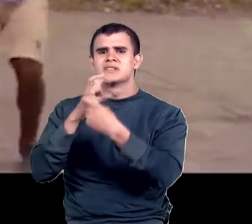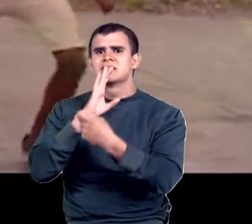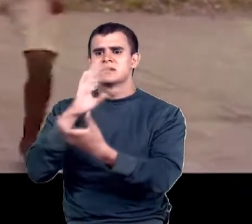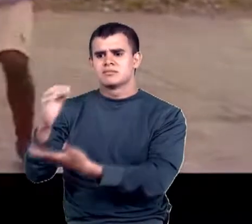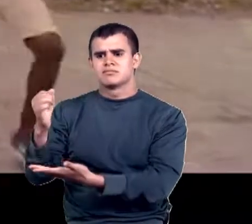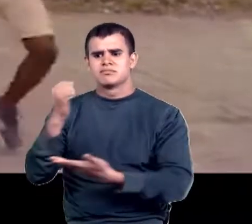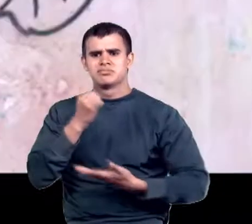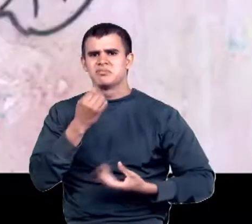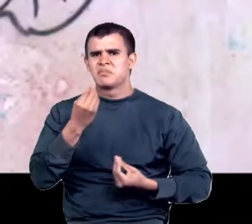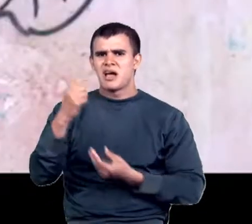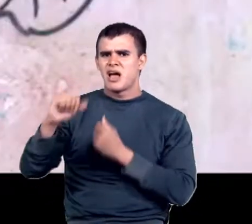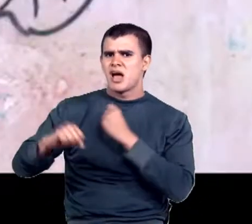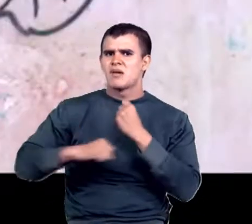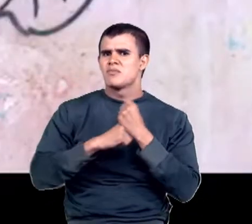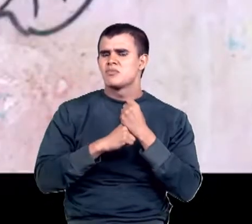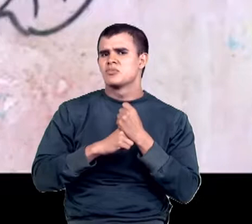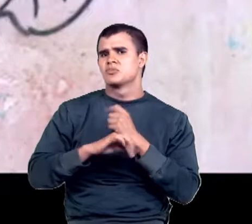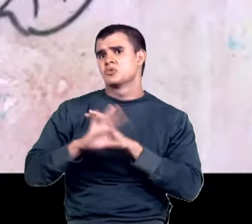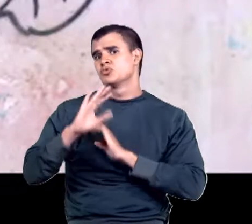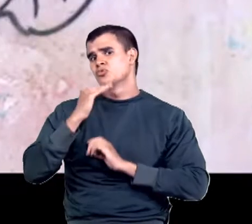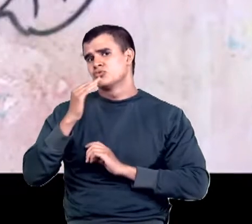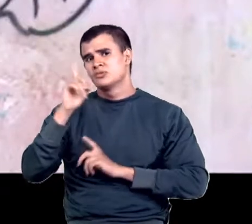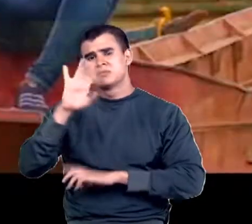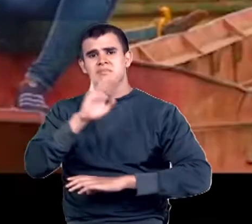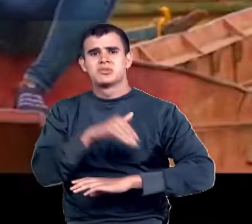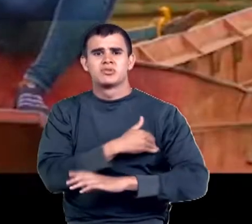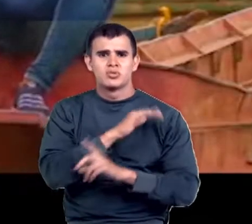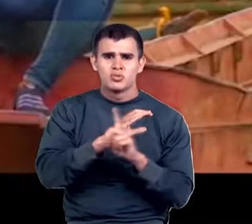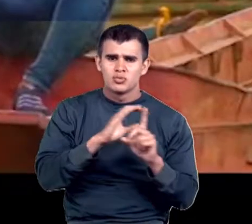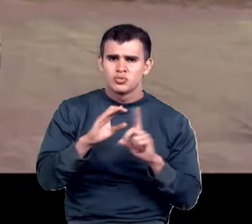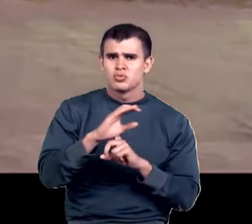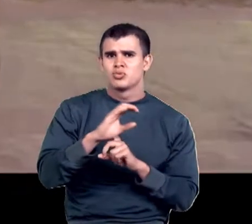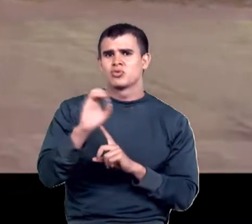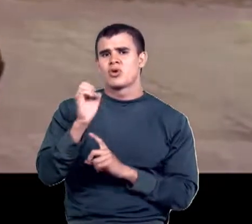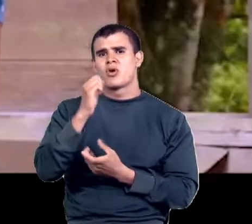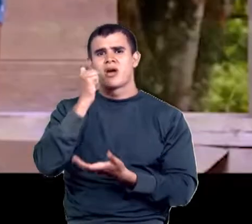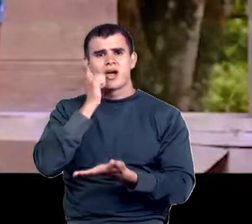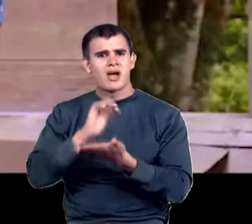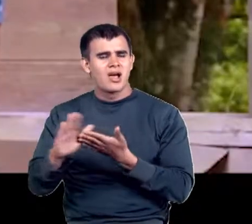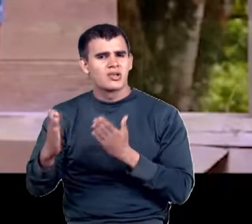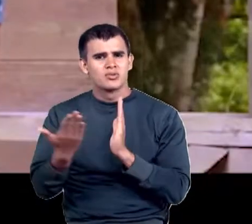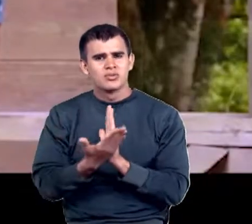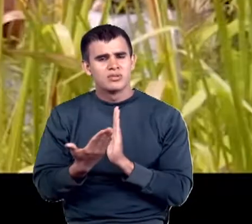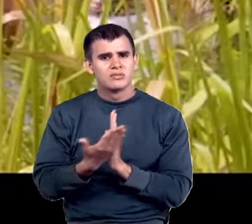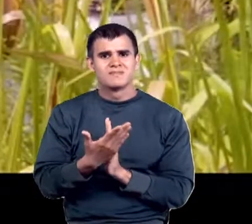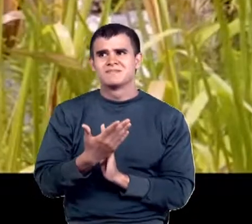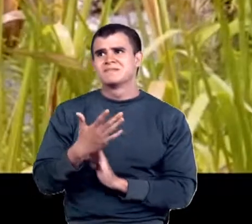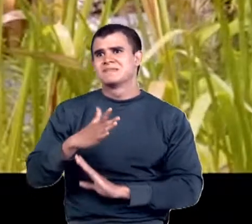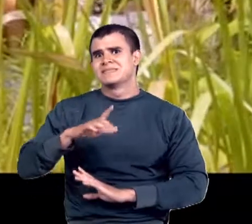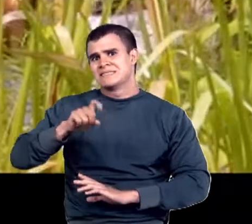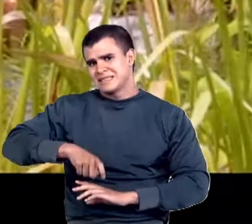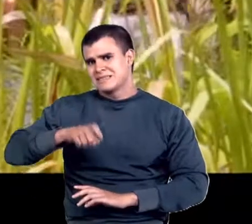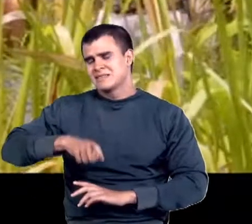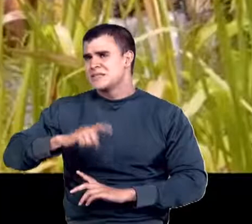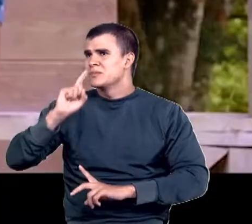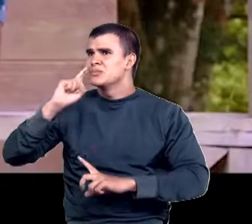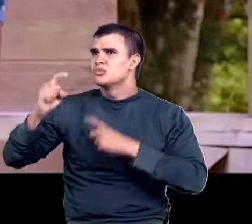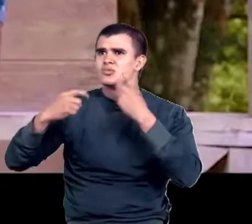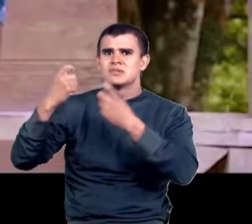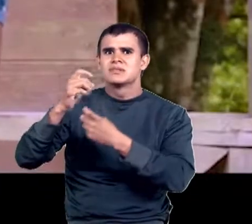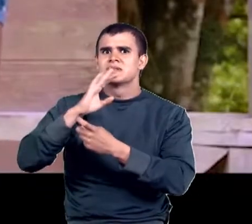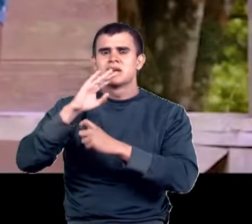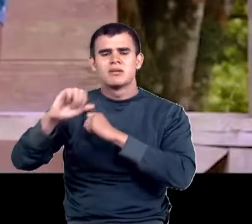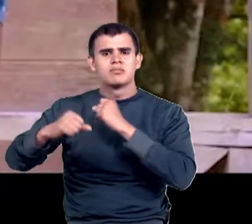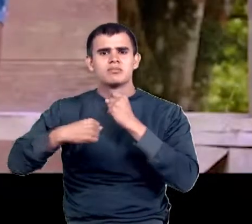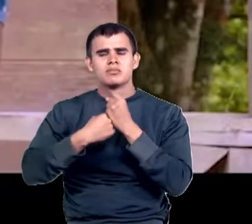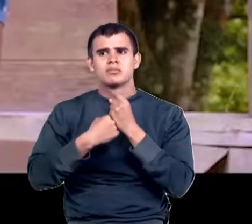conseguir recursos, los recursos que hay para el Ministerio de Cultura, las becas de promoción. Todavía toca utilizar todo